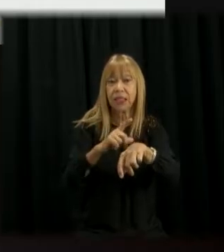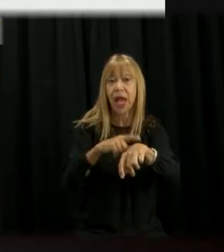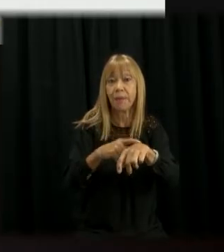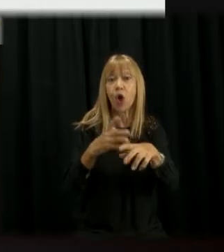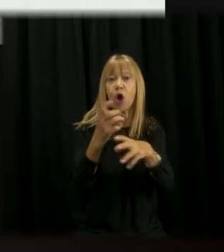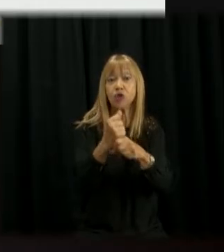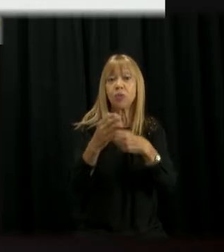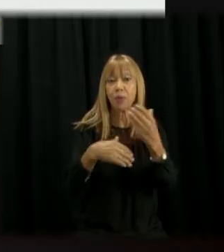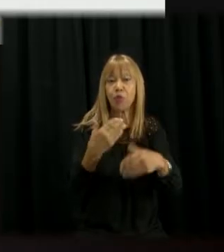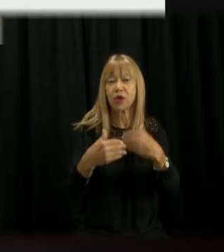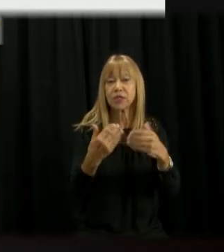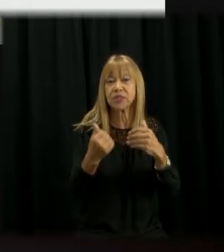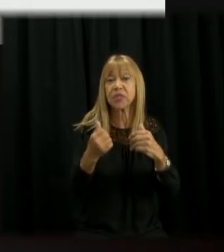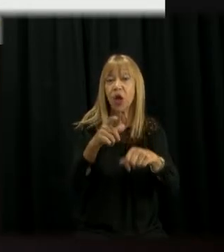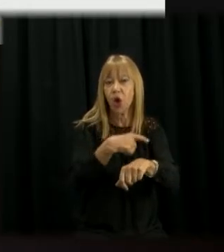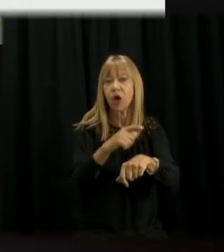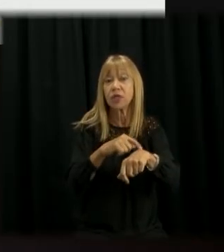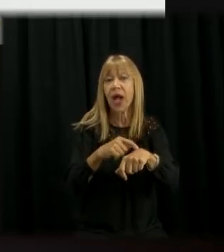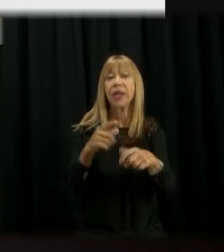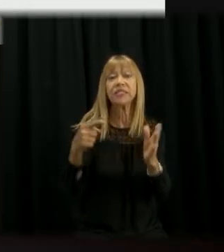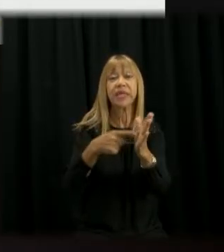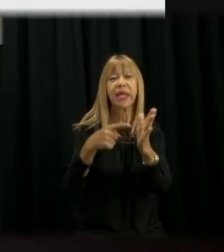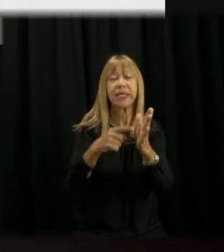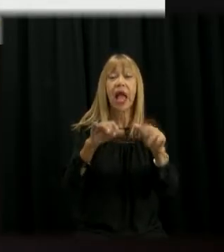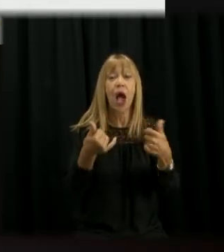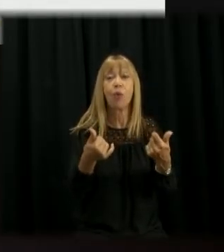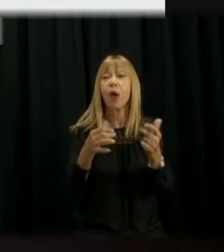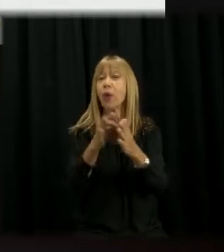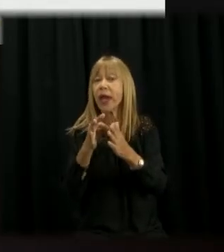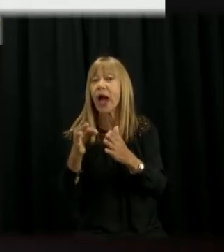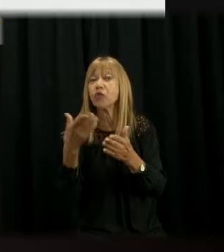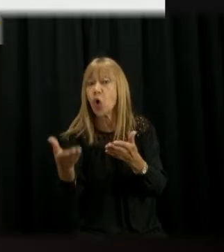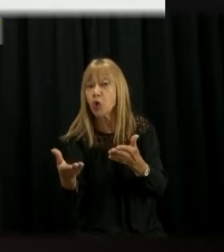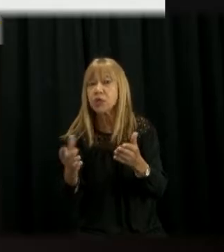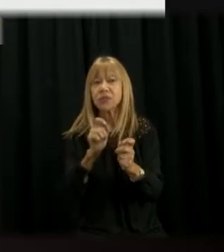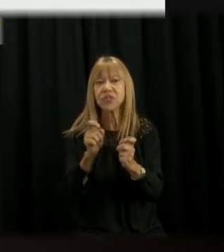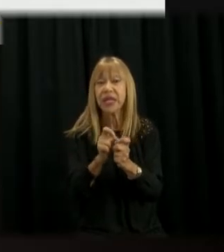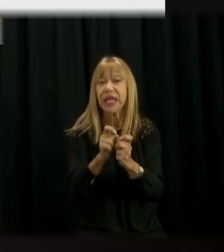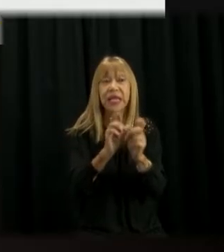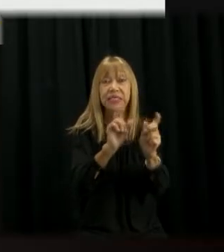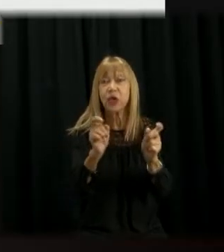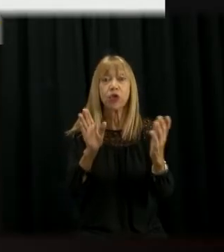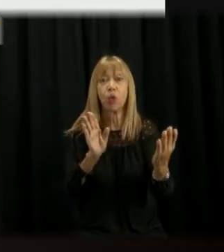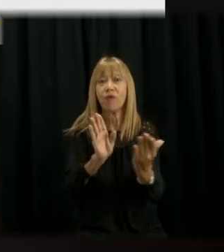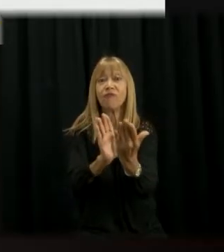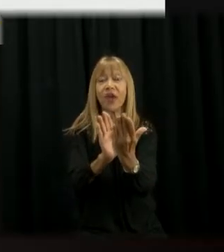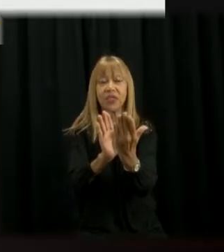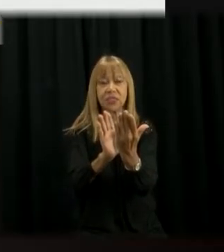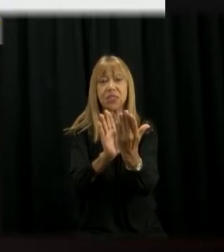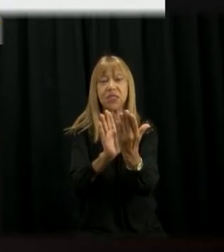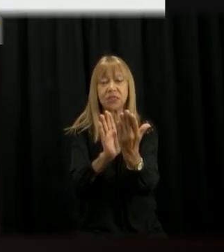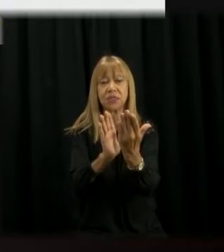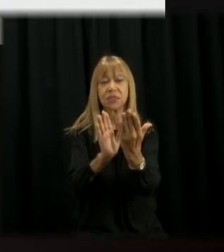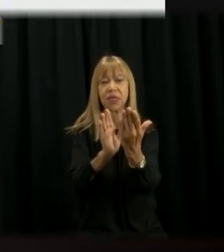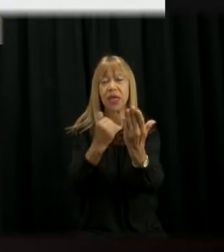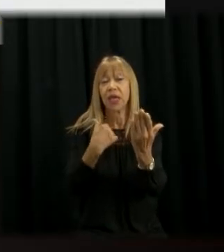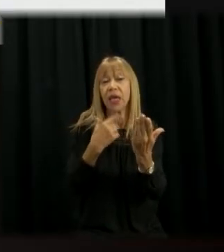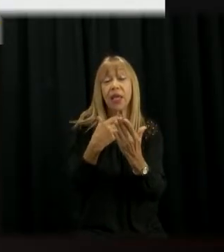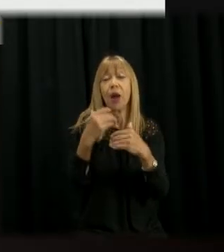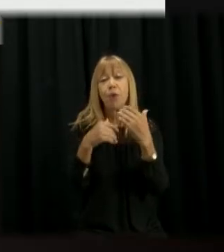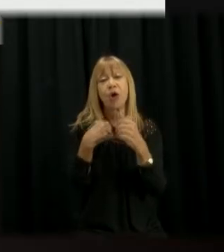tiempo, la deuda a largo plazo, cómo podemos tomar eso en consideración, sobremente en un escenario que estamos